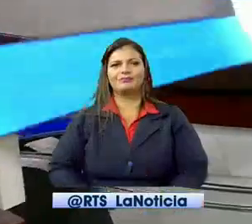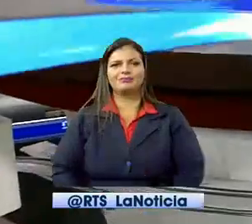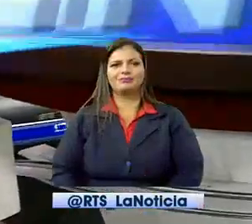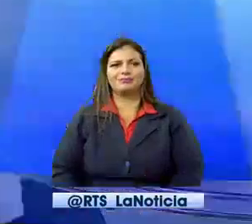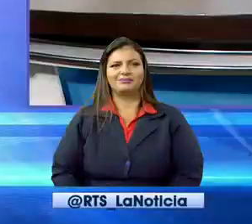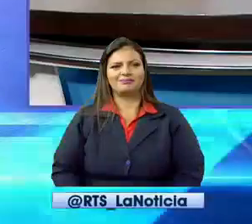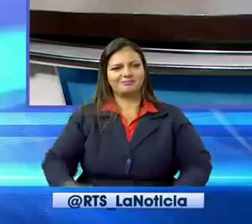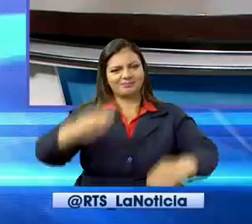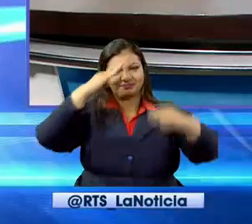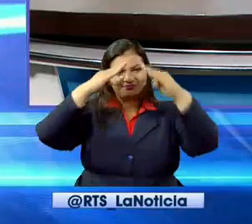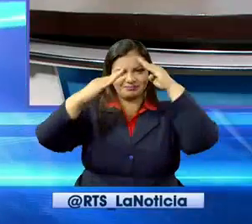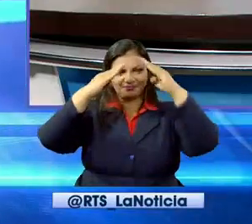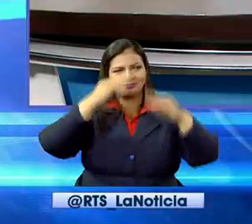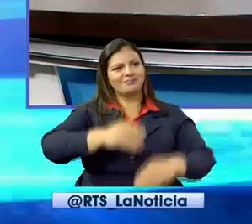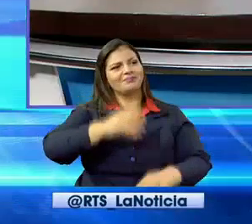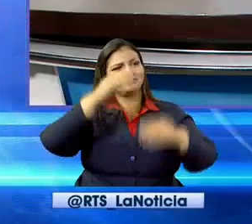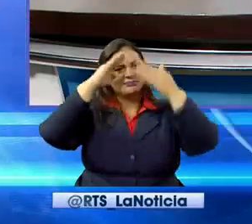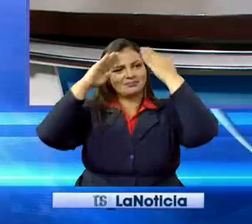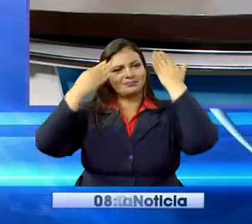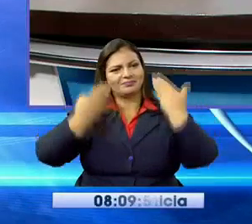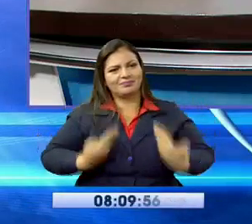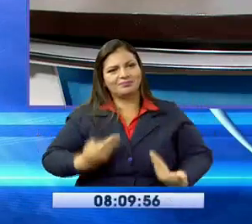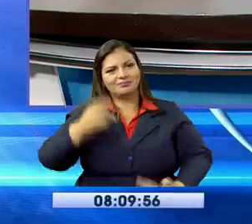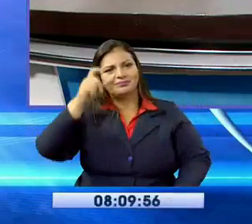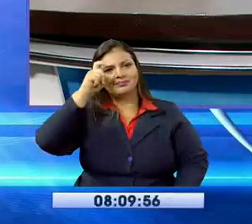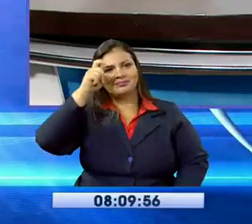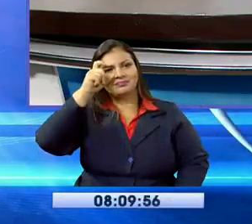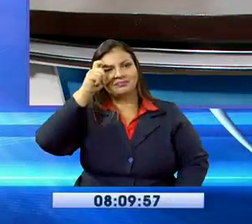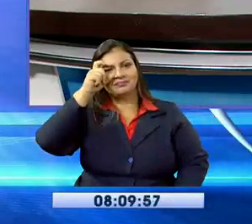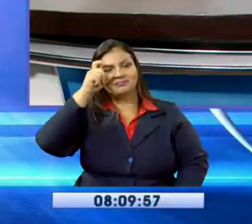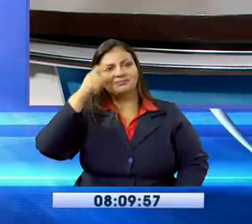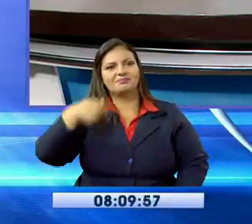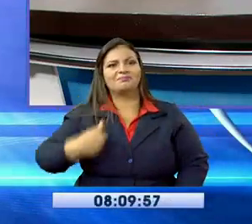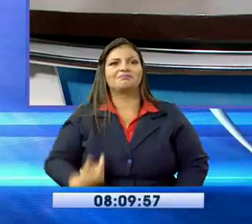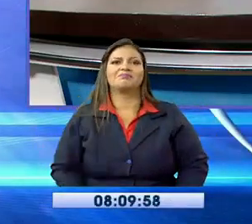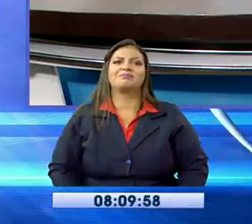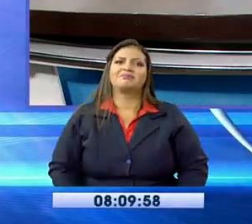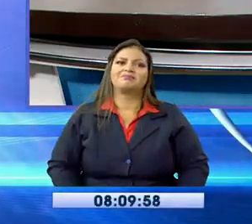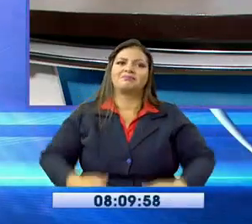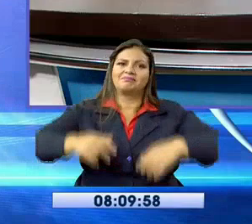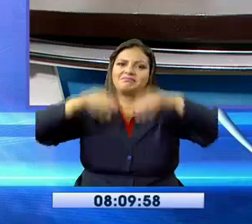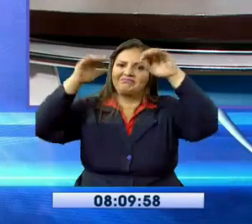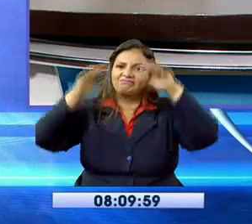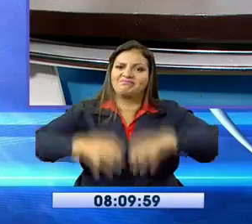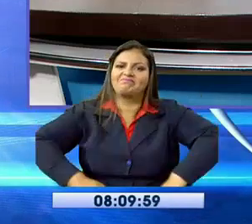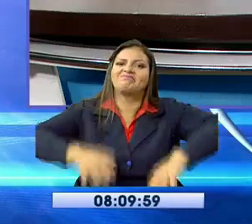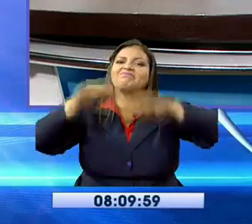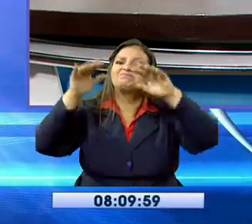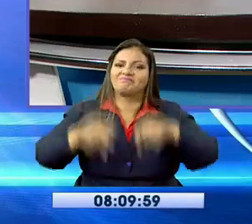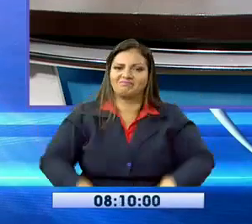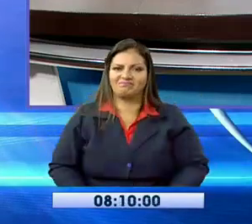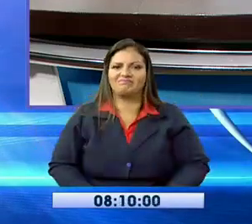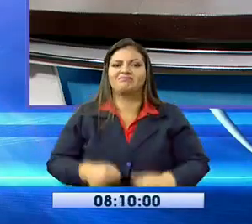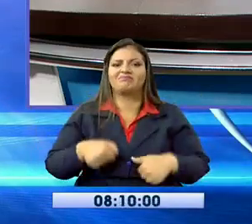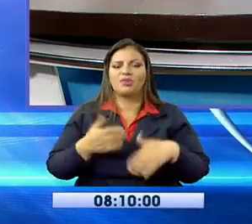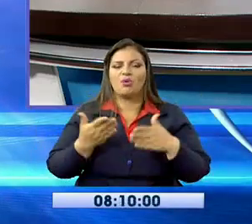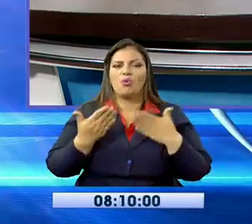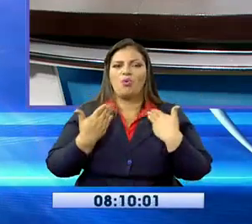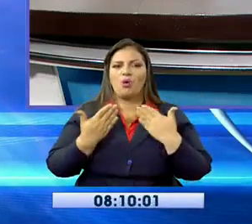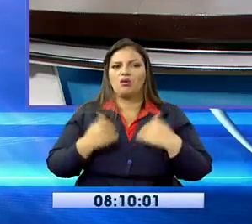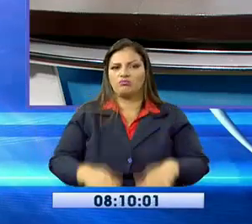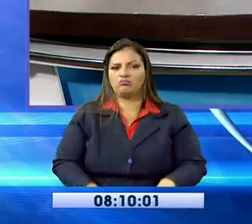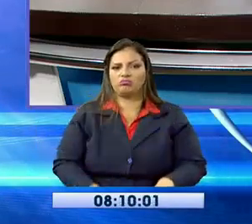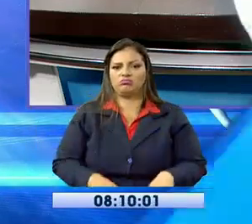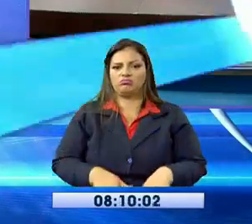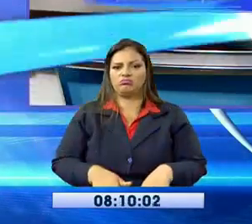Hola, ¿qué tal? Muy buenos días. Hola, Rosa Elena, Hugo. Amigos televidentes, amanece lloviendo en el territorio nacional y aquí en Guayaquil también ya se ven